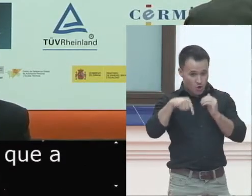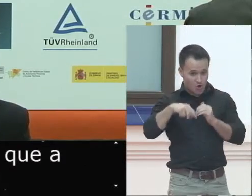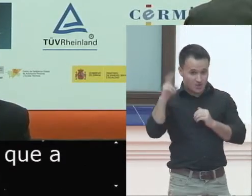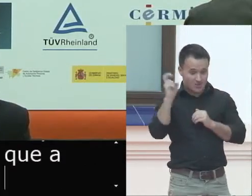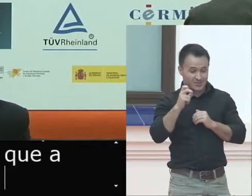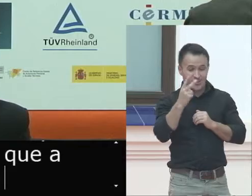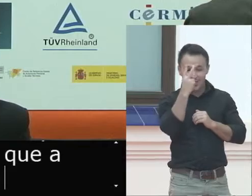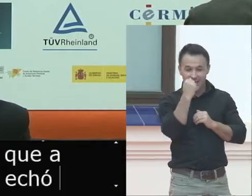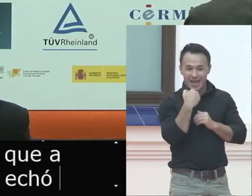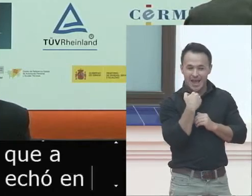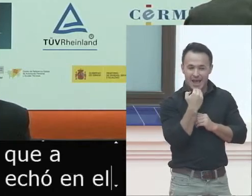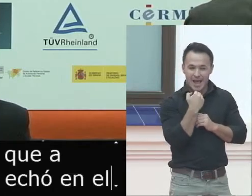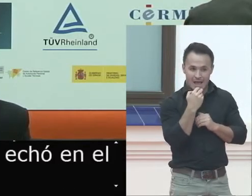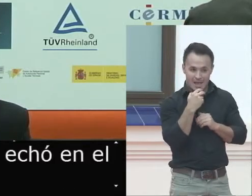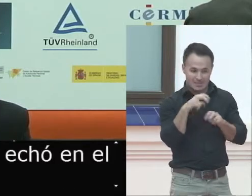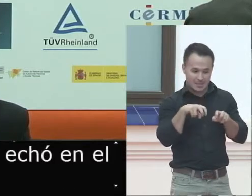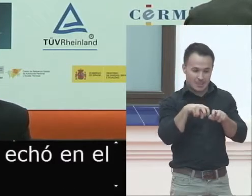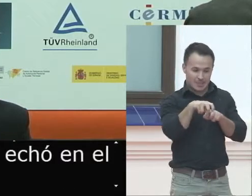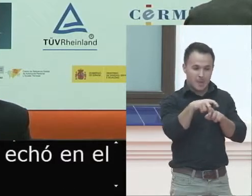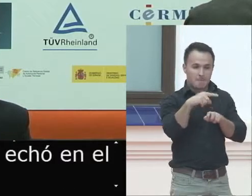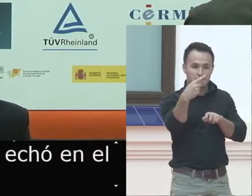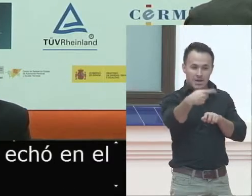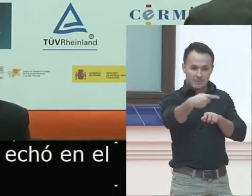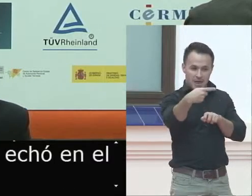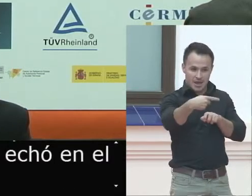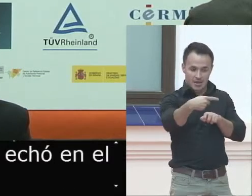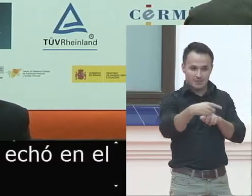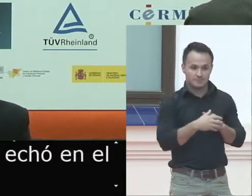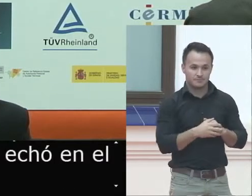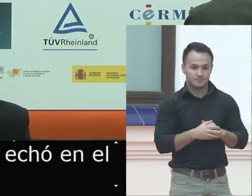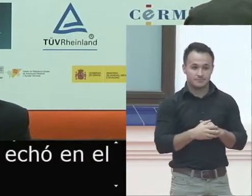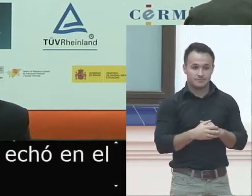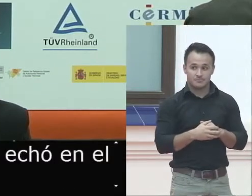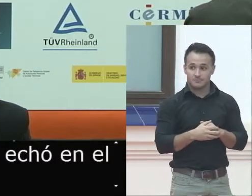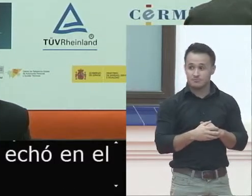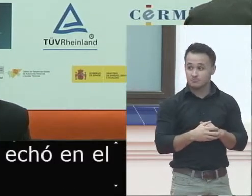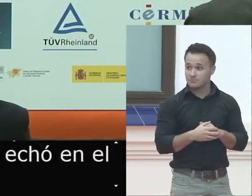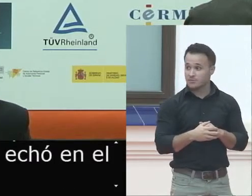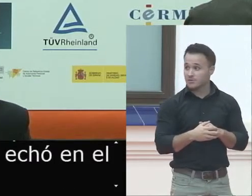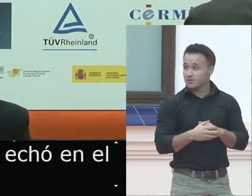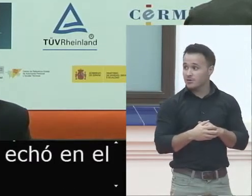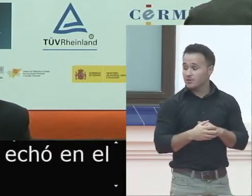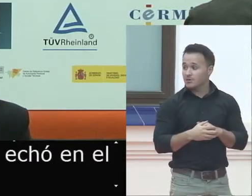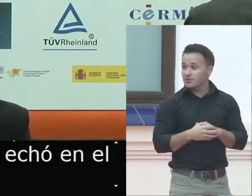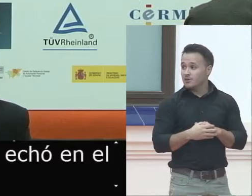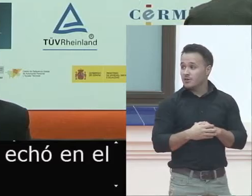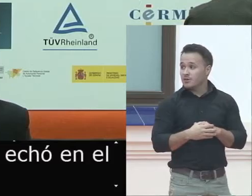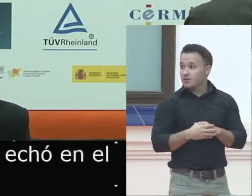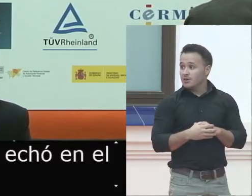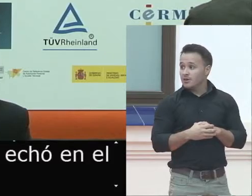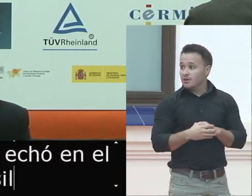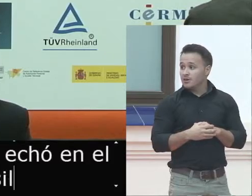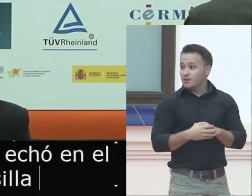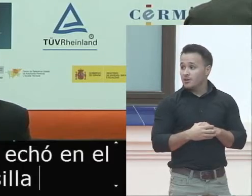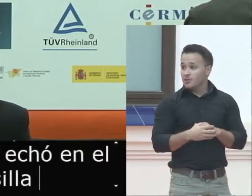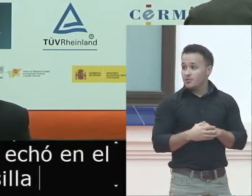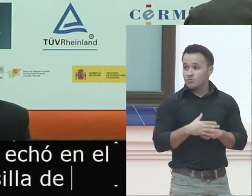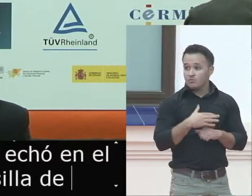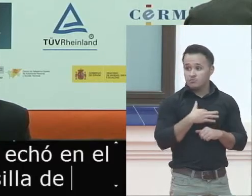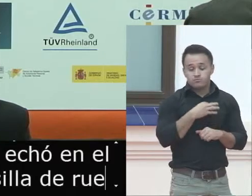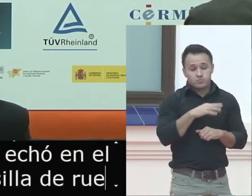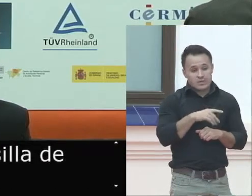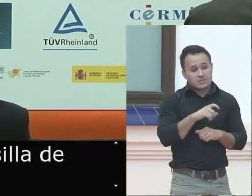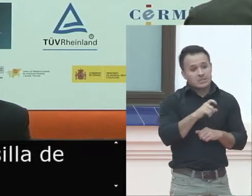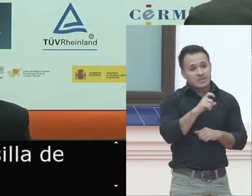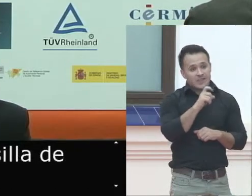casi ciega, que está en primera fila, y yo voy en silla de ruedas. El resto no veo que les pase gran cosa. Puede tener vicios